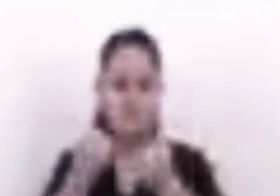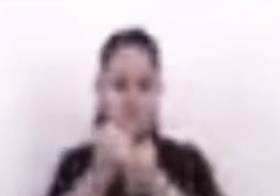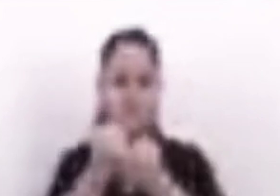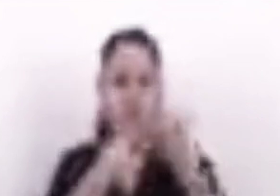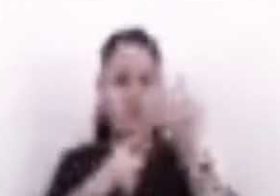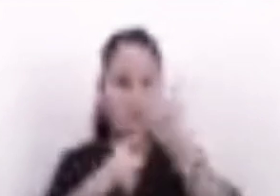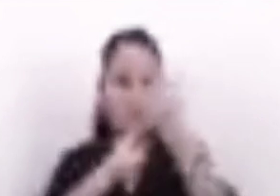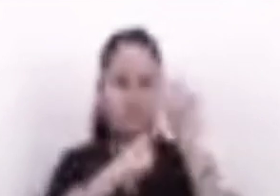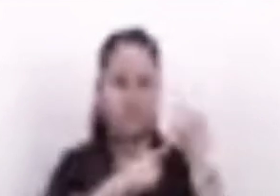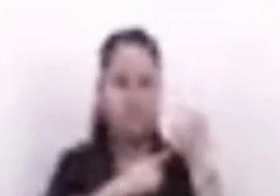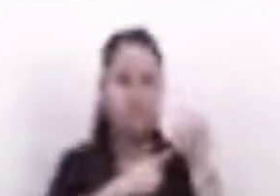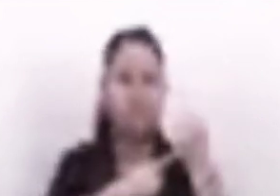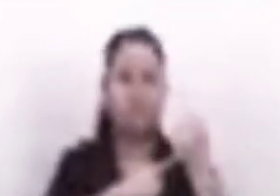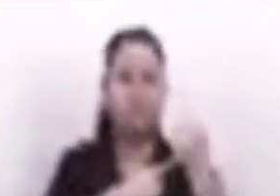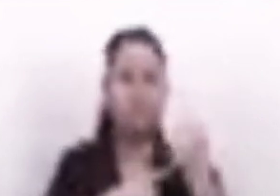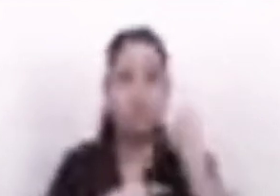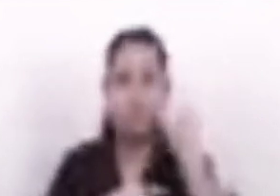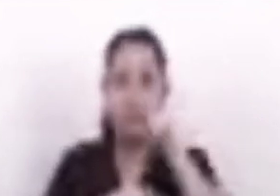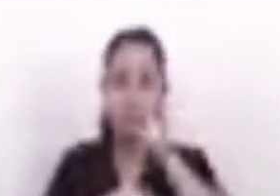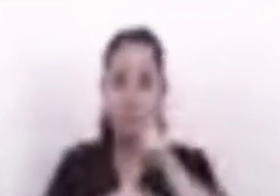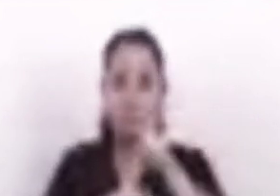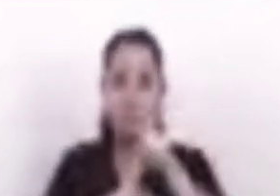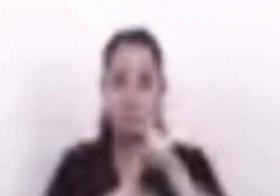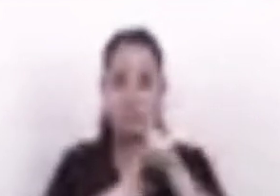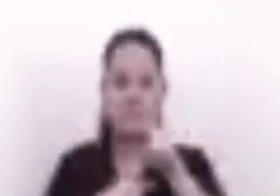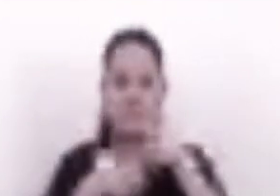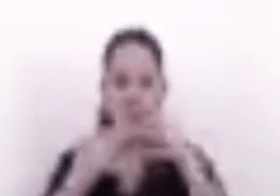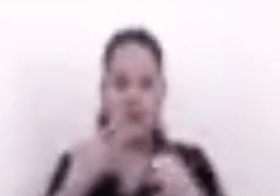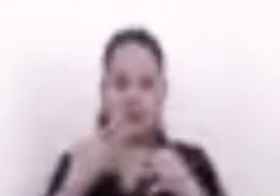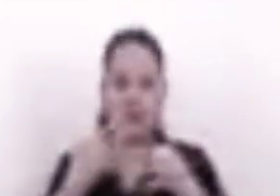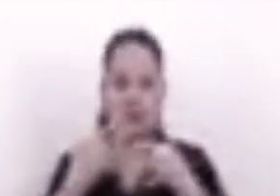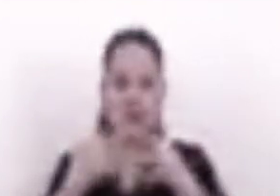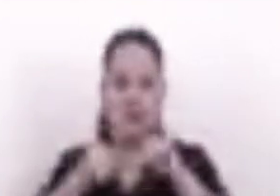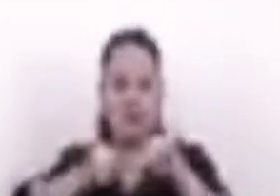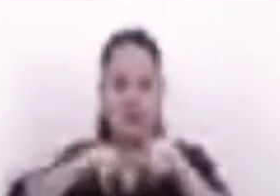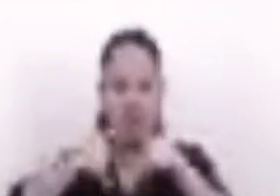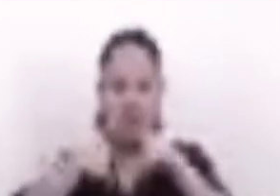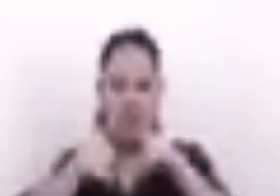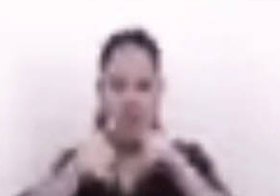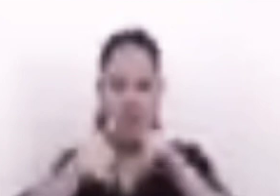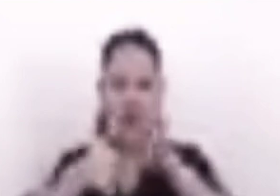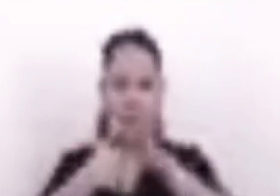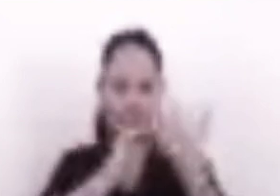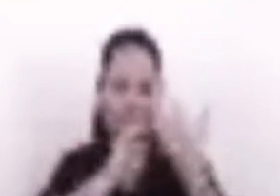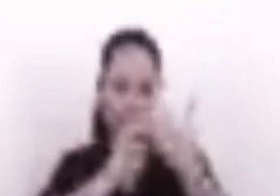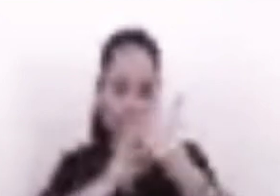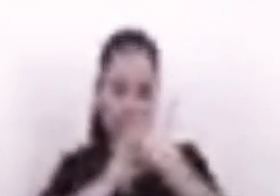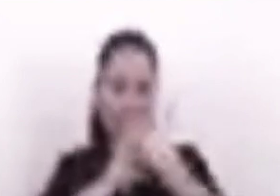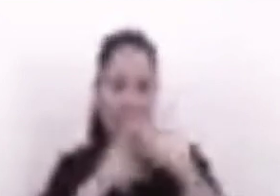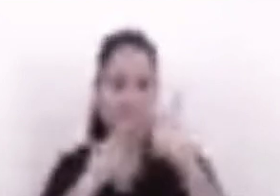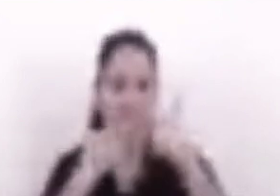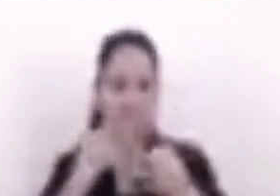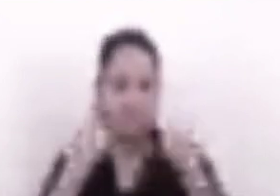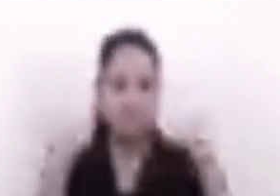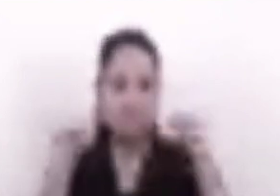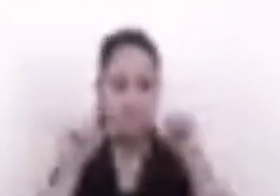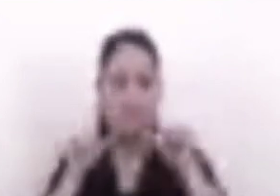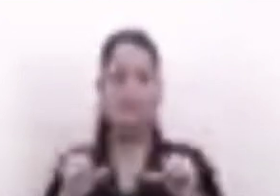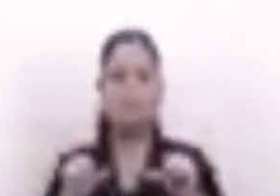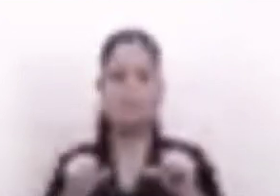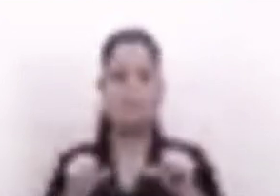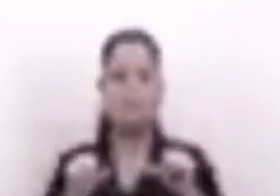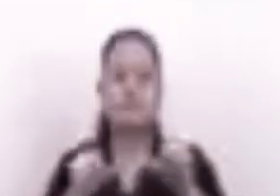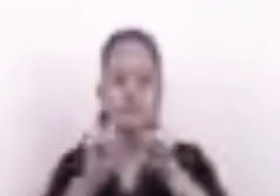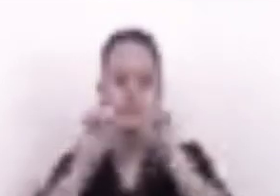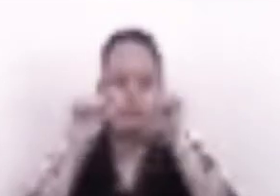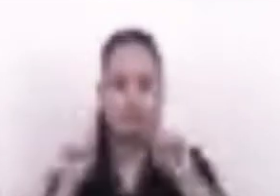gane las elecciones si lo hace con leyes chuecas hechas a su medida? Cuando esta ley se apruebe y